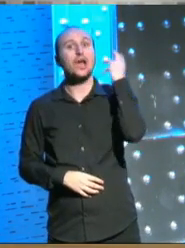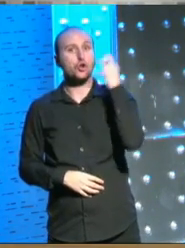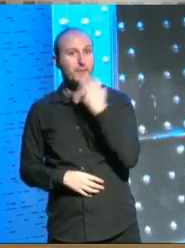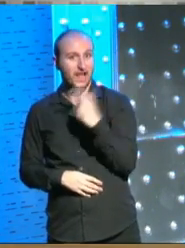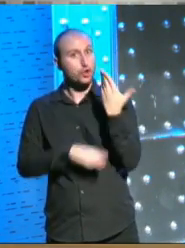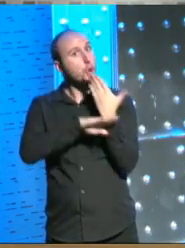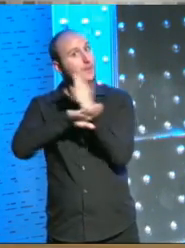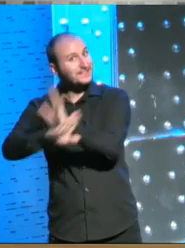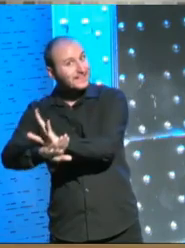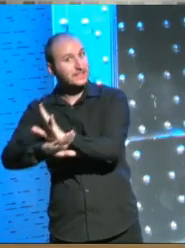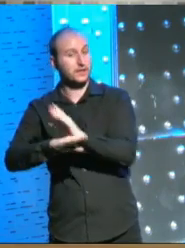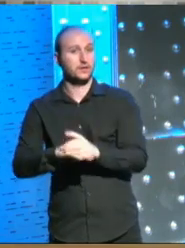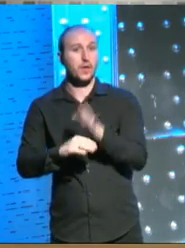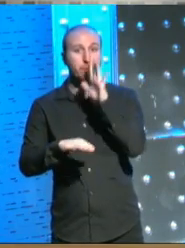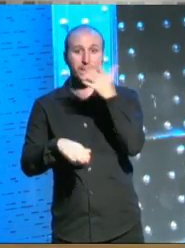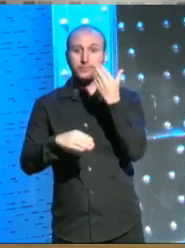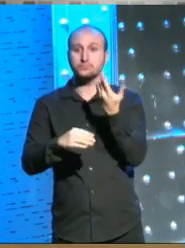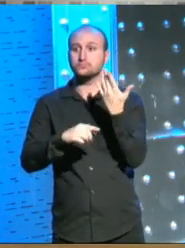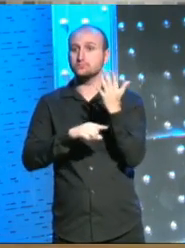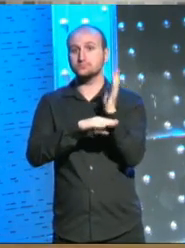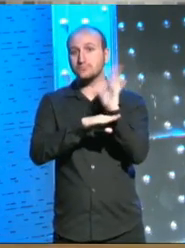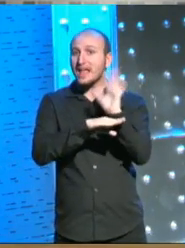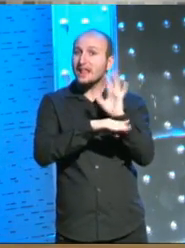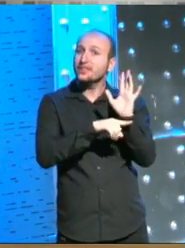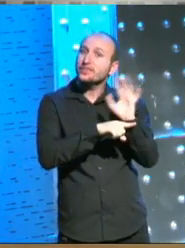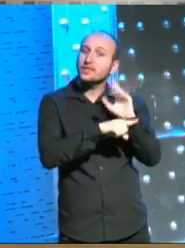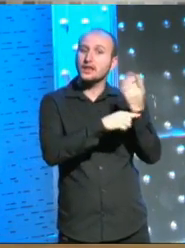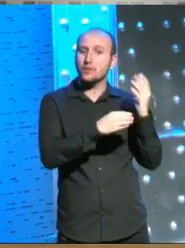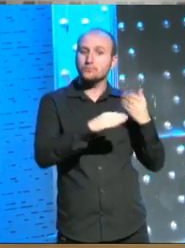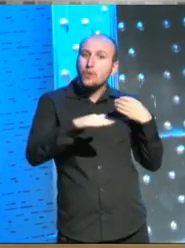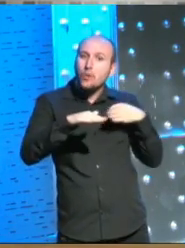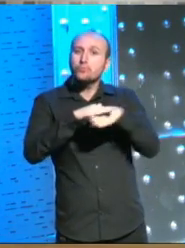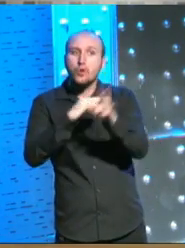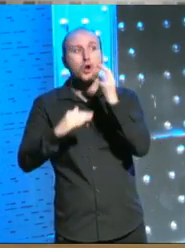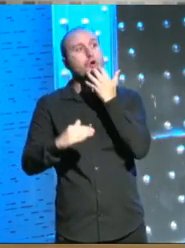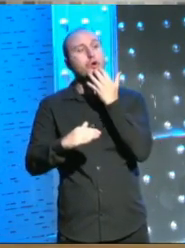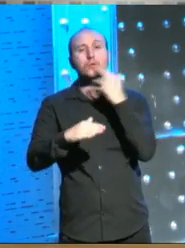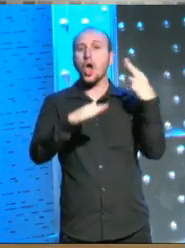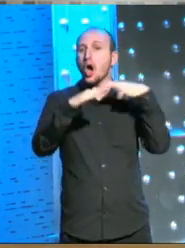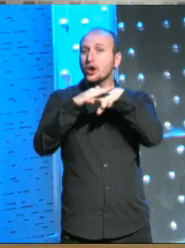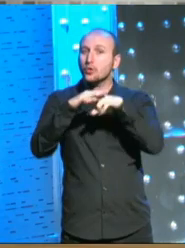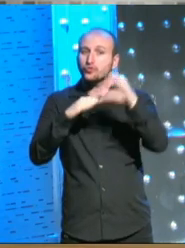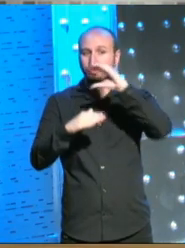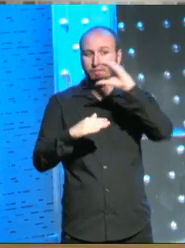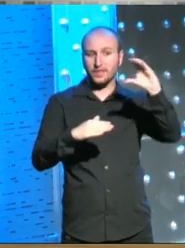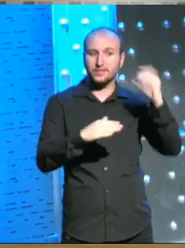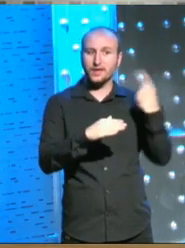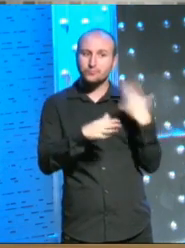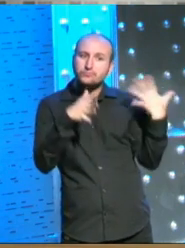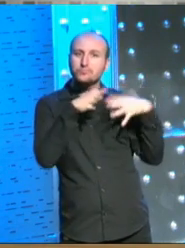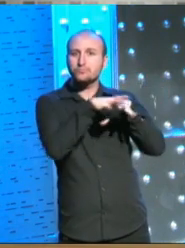de Marañón para introducir el cine como aliado, instrumento, herramienta al servicio de la ciencia, ¿no?